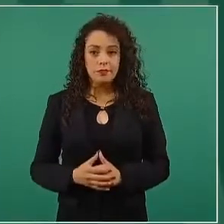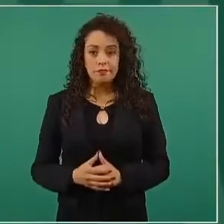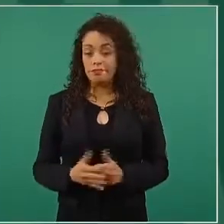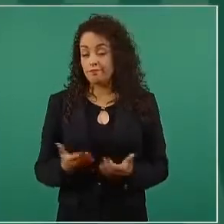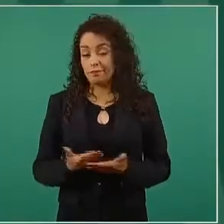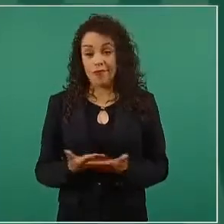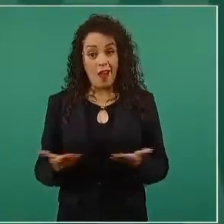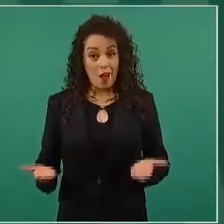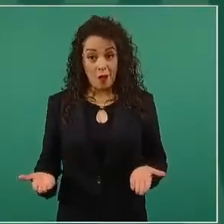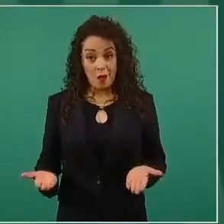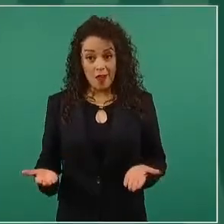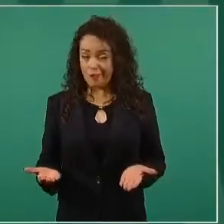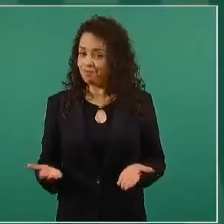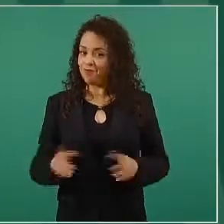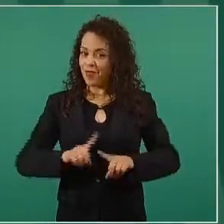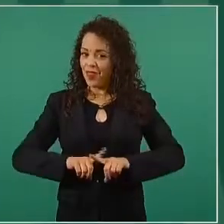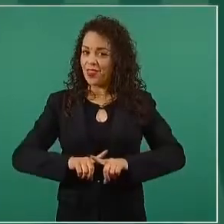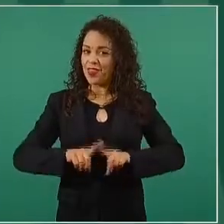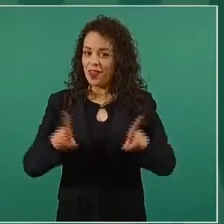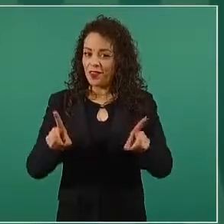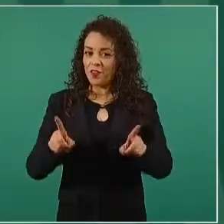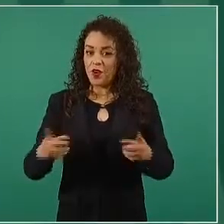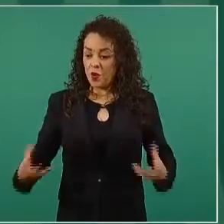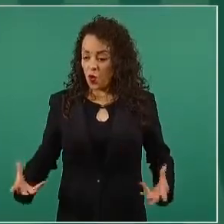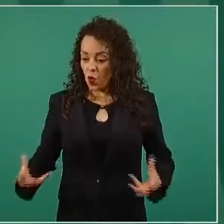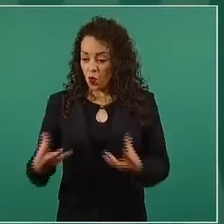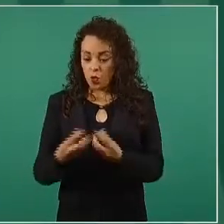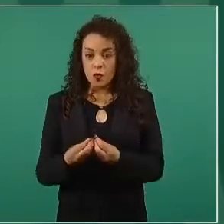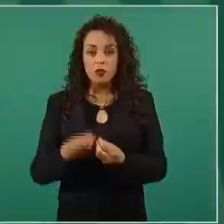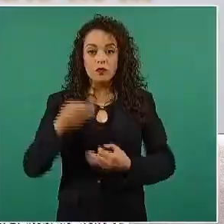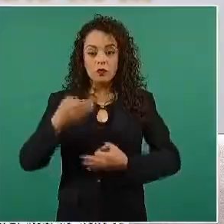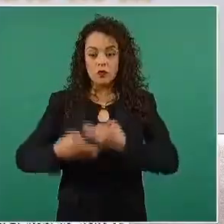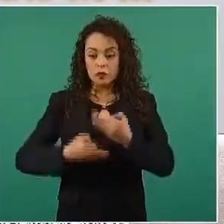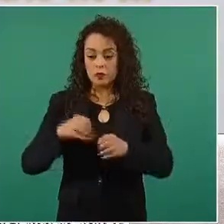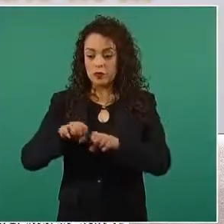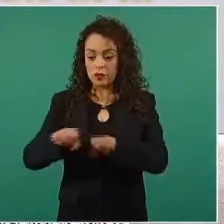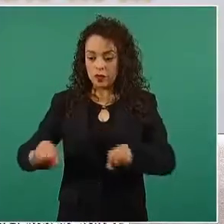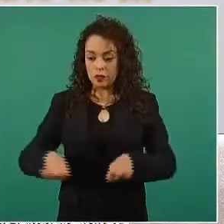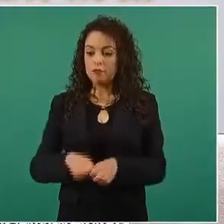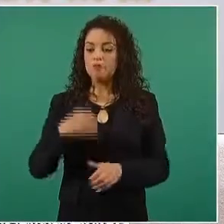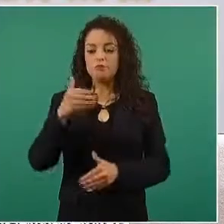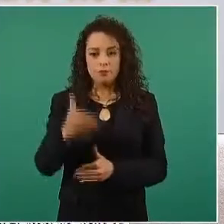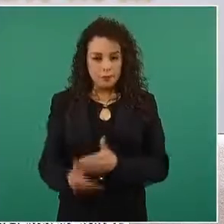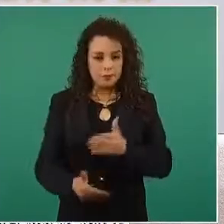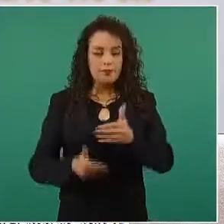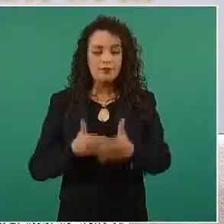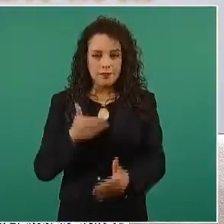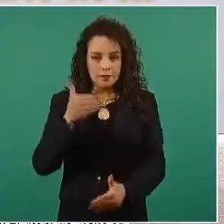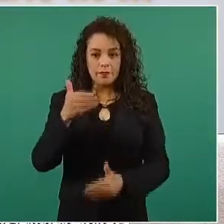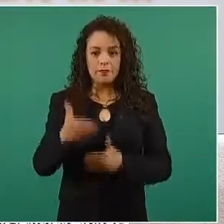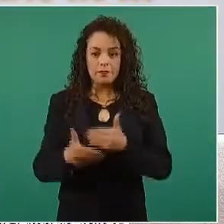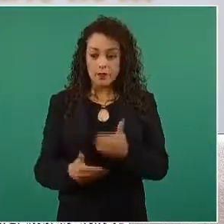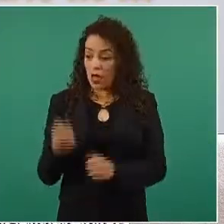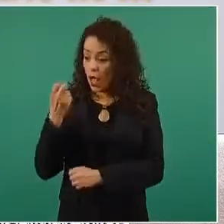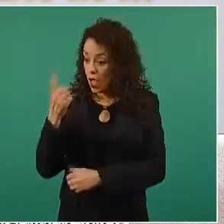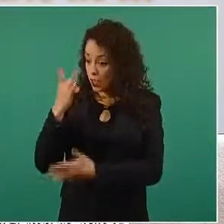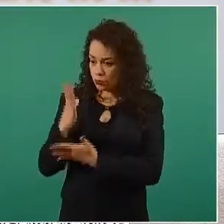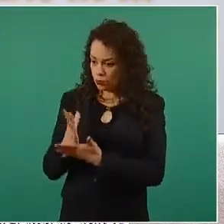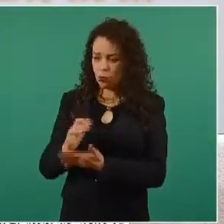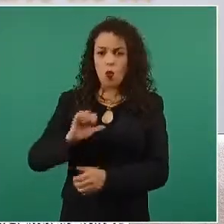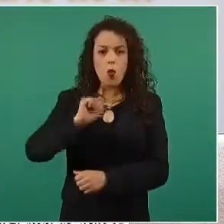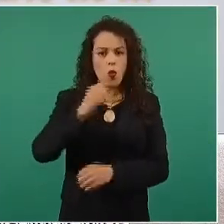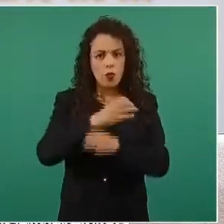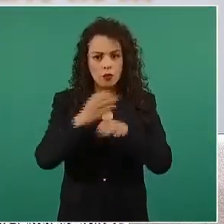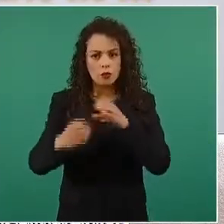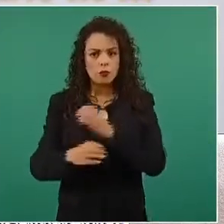No, ahora todos estamos avanzando y se va avanzando en eso y en muchas cosas y no se permite la